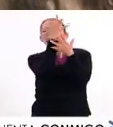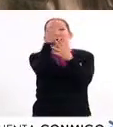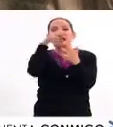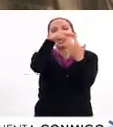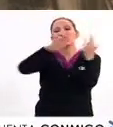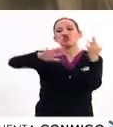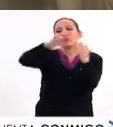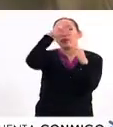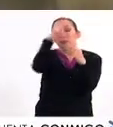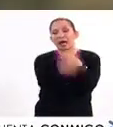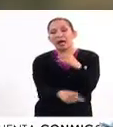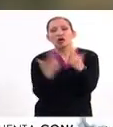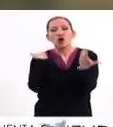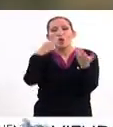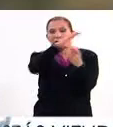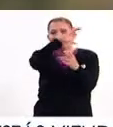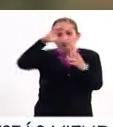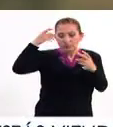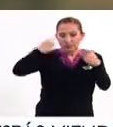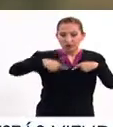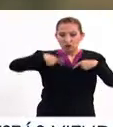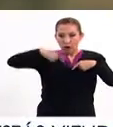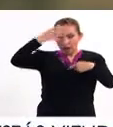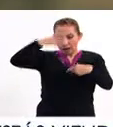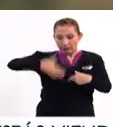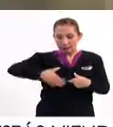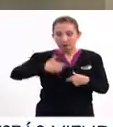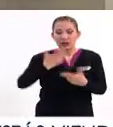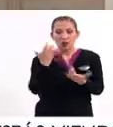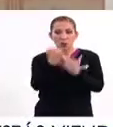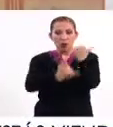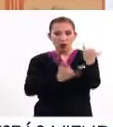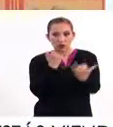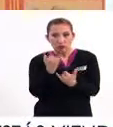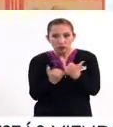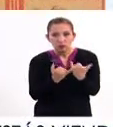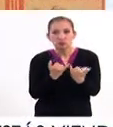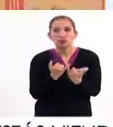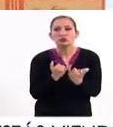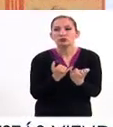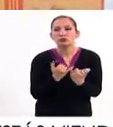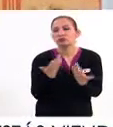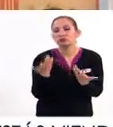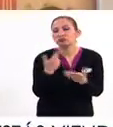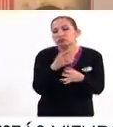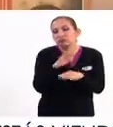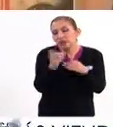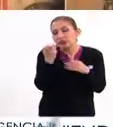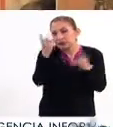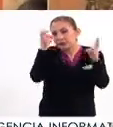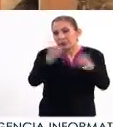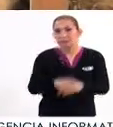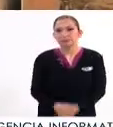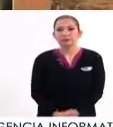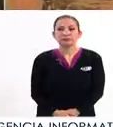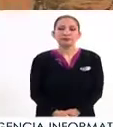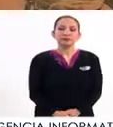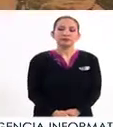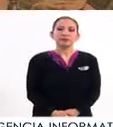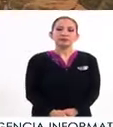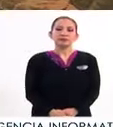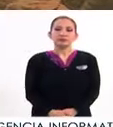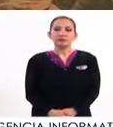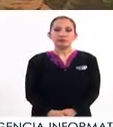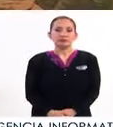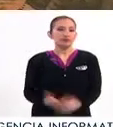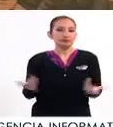regiones del país, el retrato, y los juegos, y pues ya prácticamente esos son los temas.